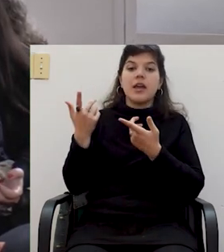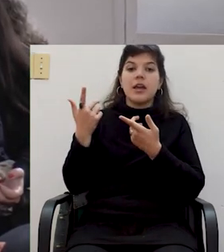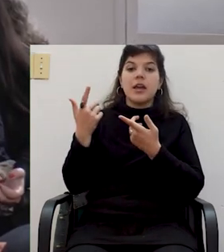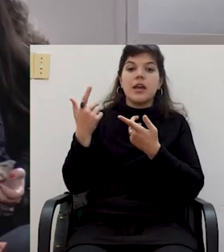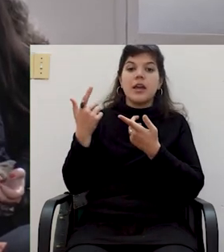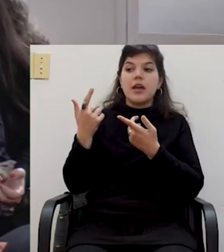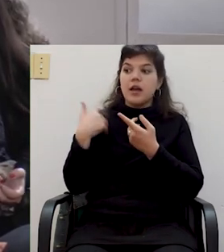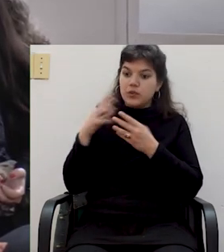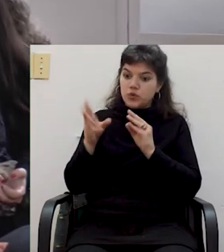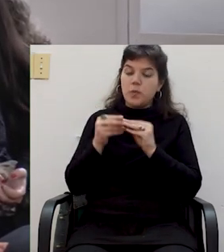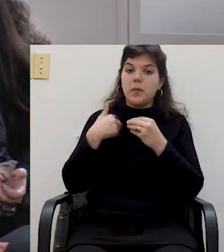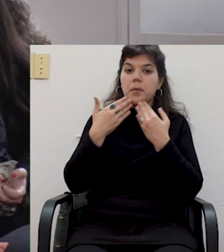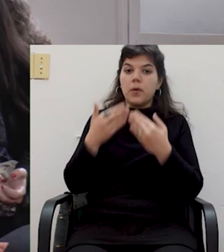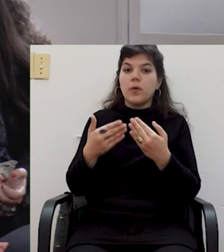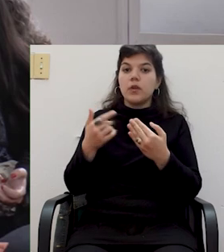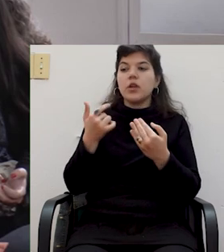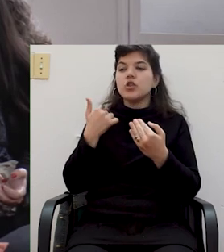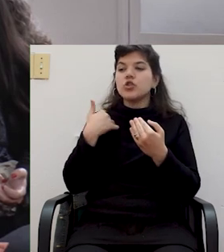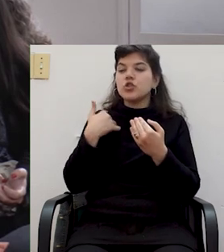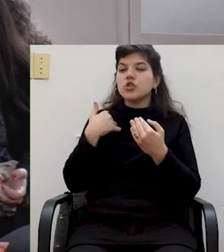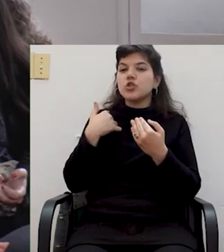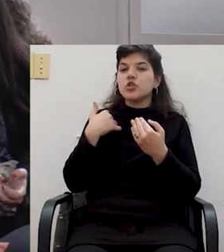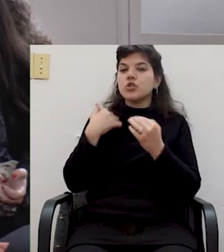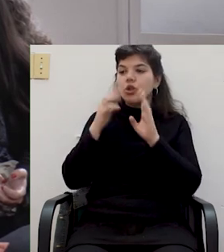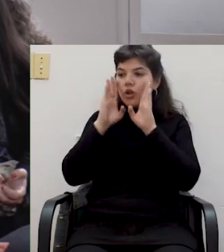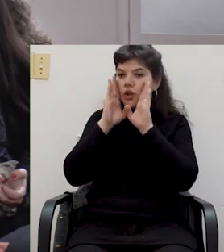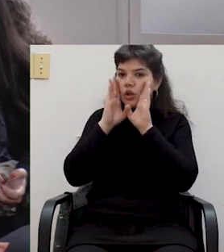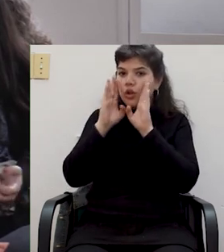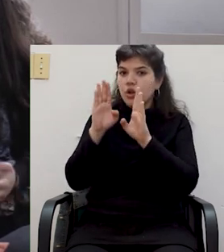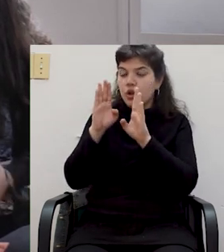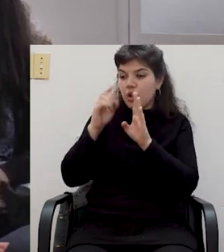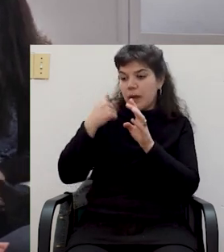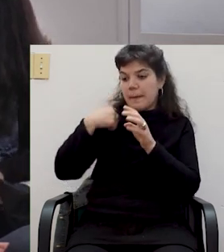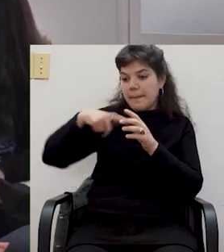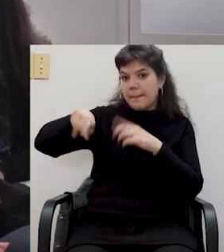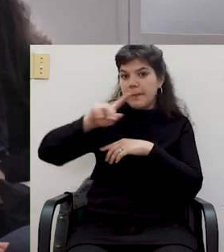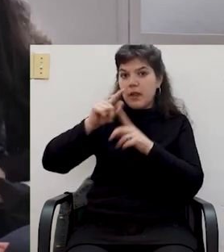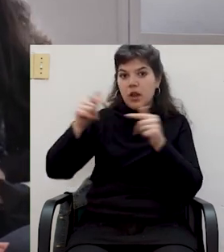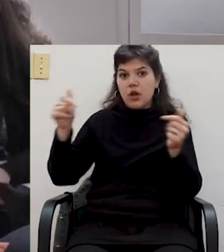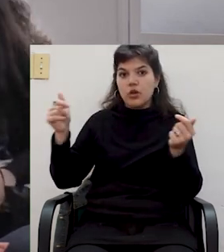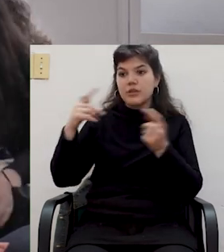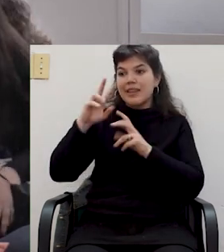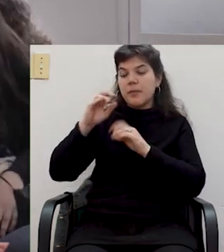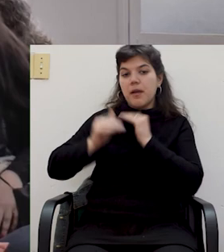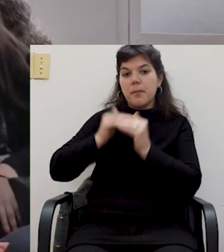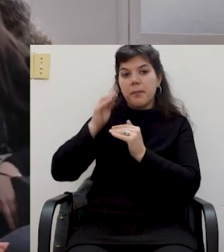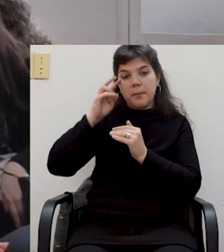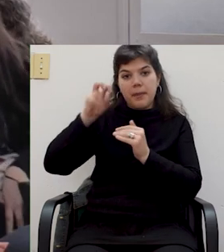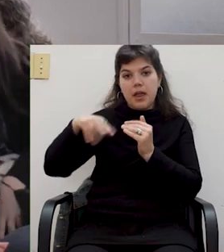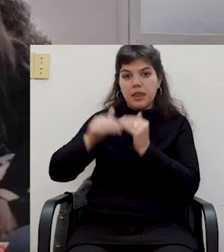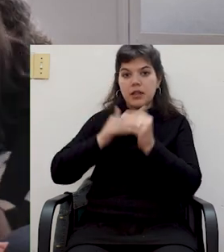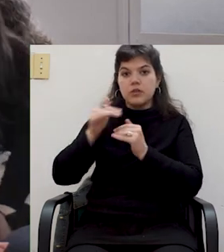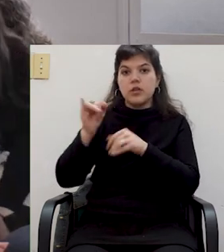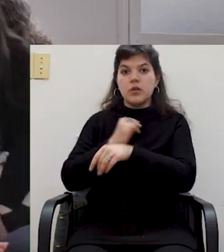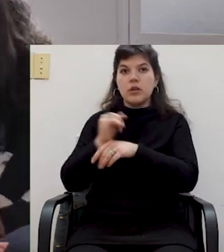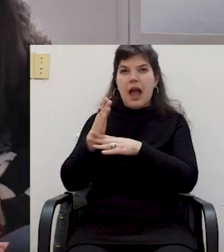complemente mi pregunta. Yo le veo una tensión a toda esta cuestión que tenemos para incorporar un plan de desarrollo institucional, que lo decía, creo